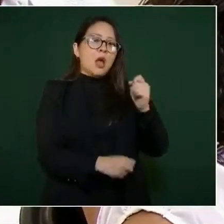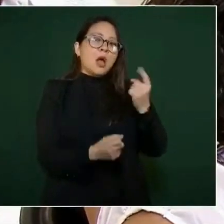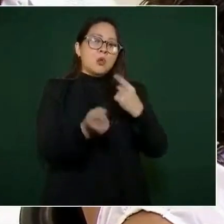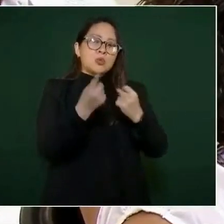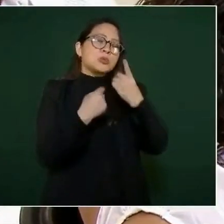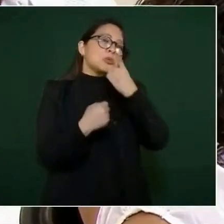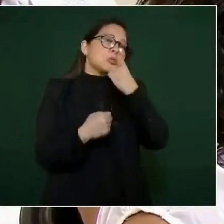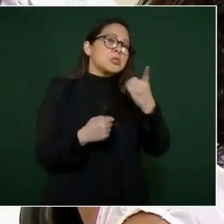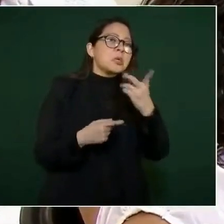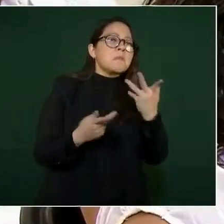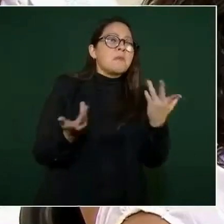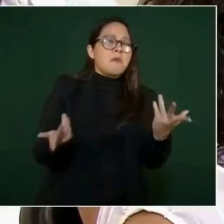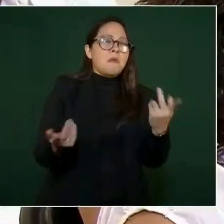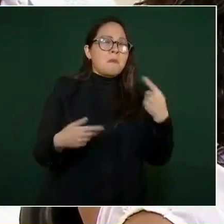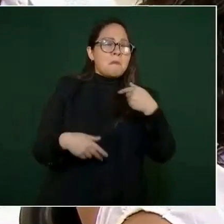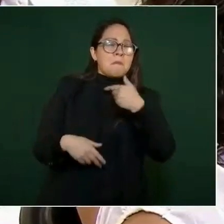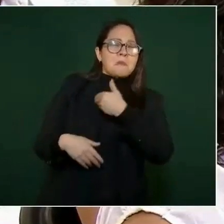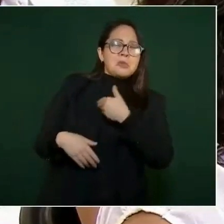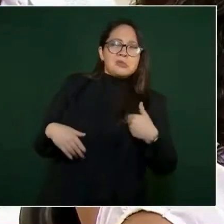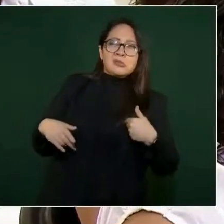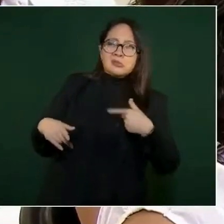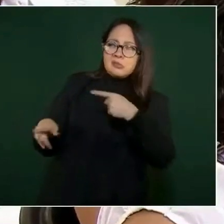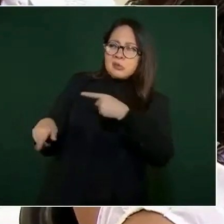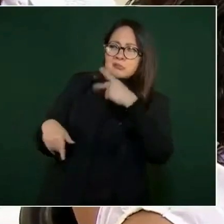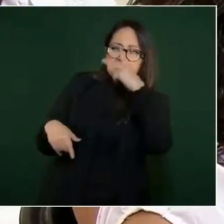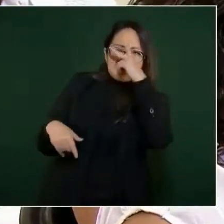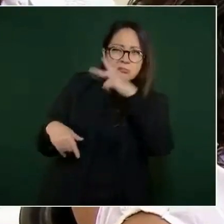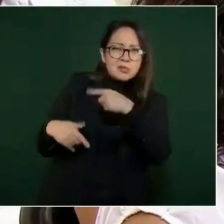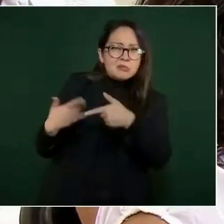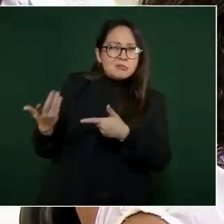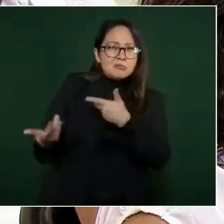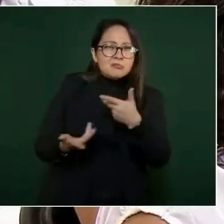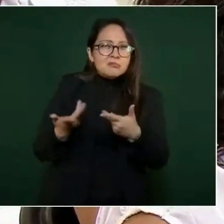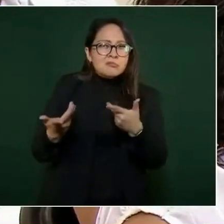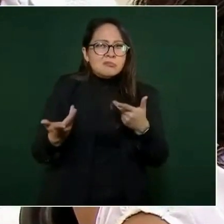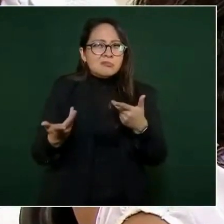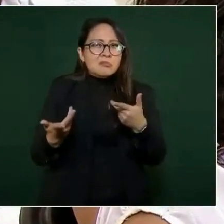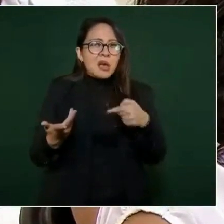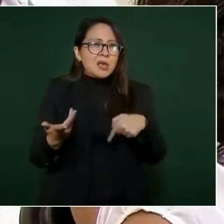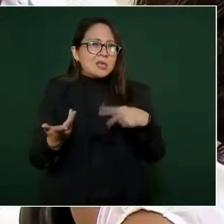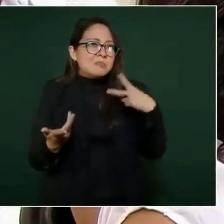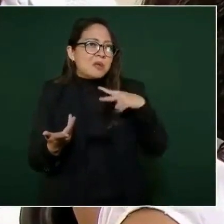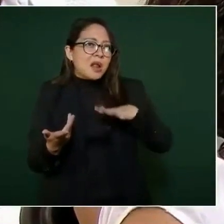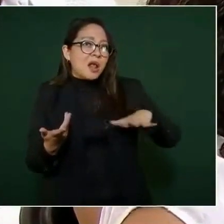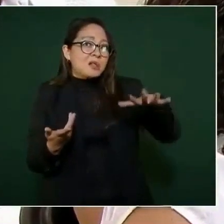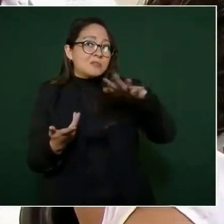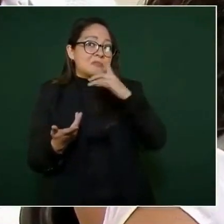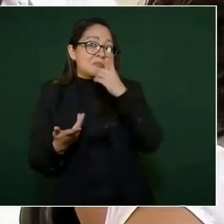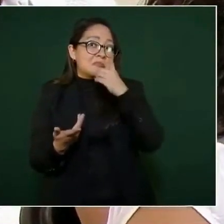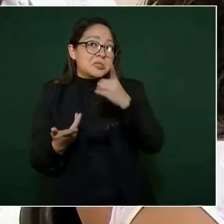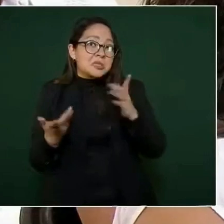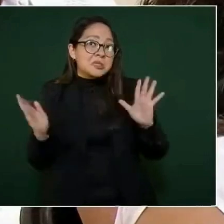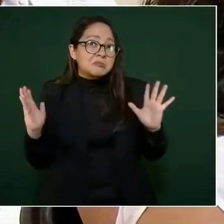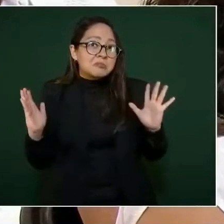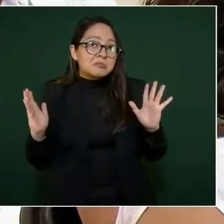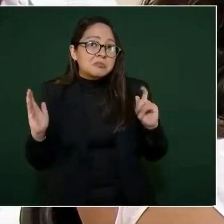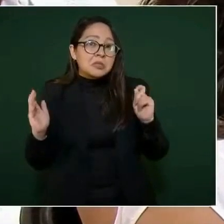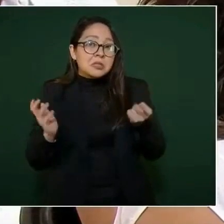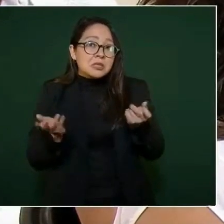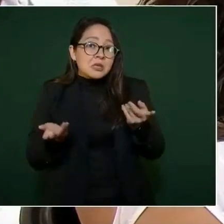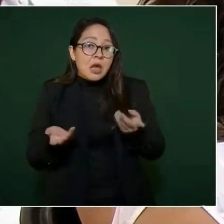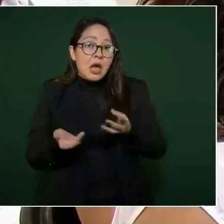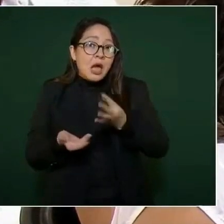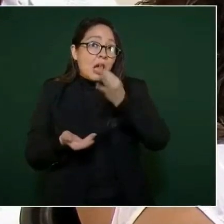Popularmente, a la presidencia de la República, pero aquí en Veracruz, pues se perfila como prácticamente ya